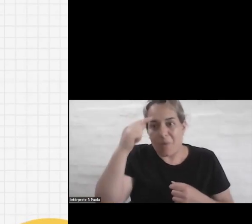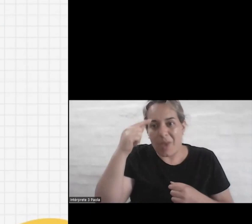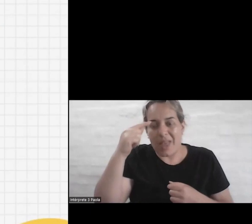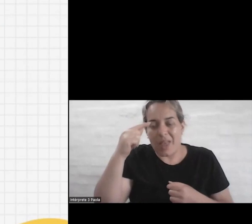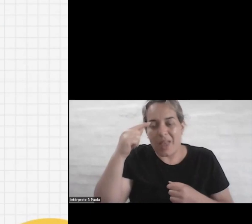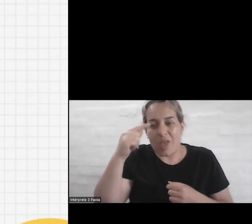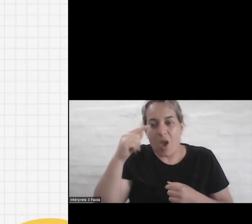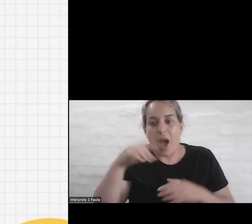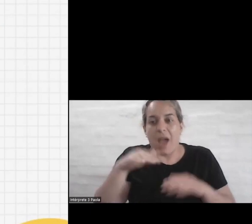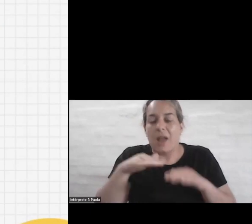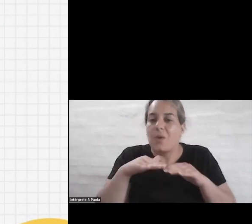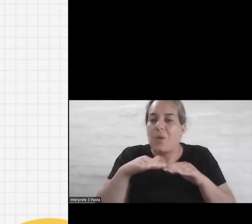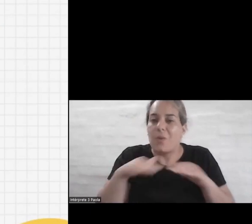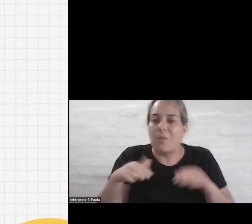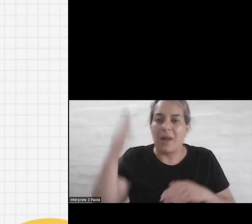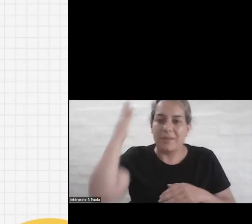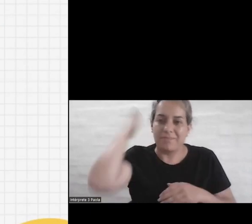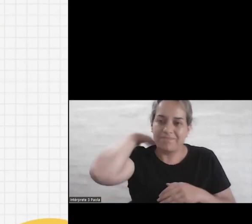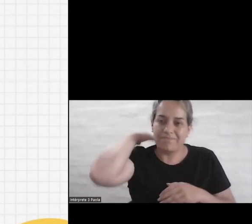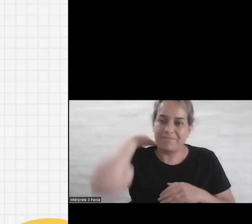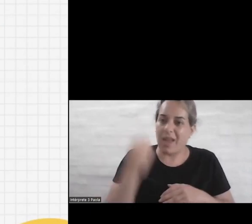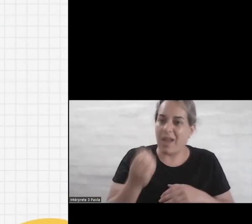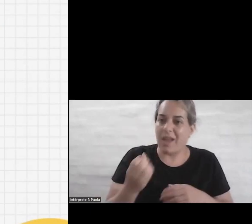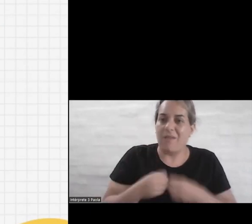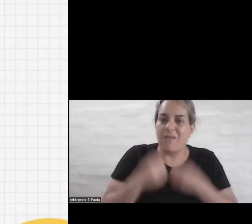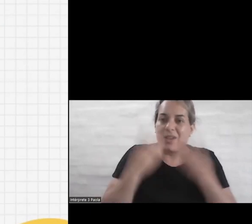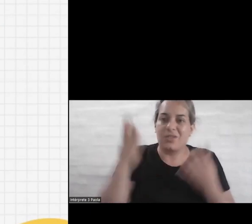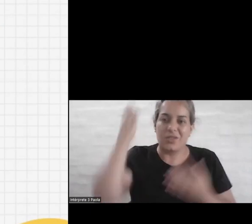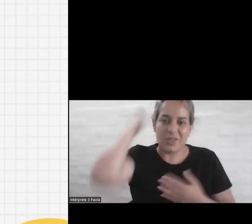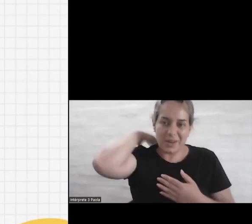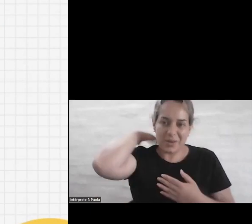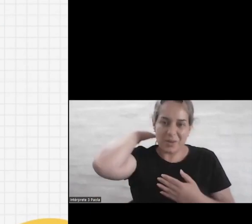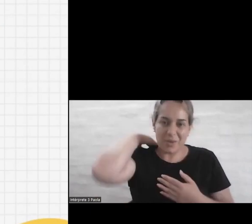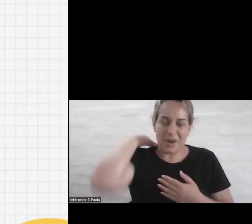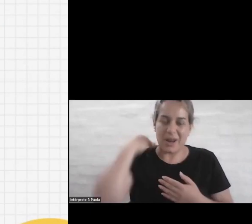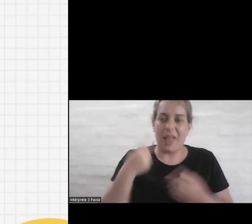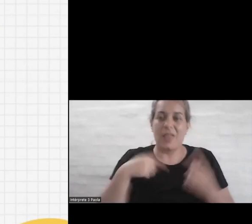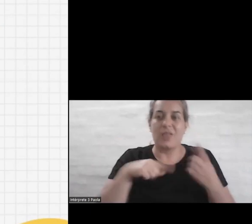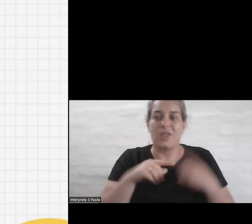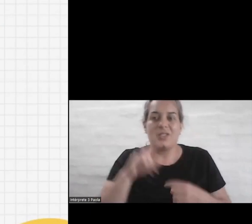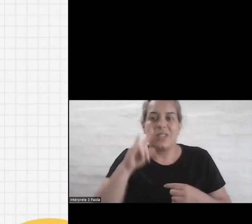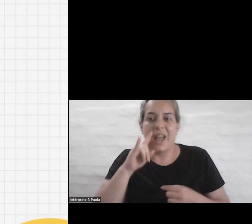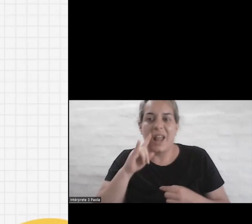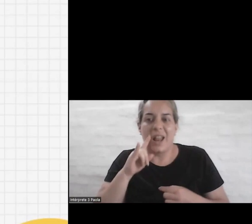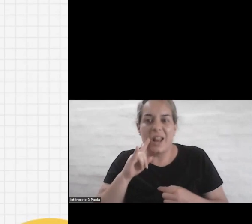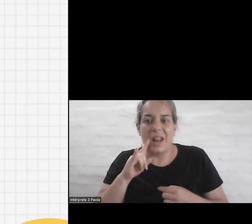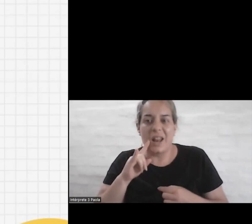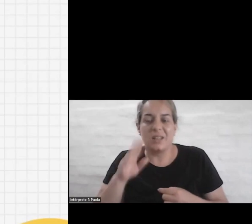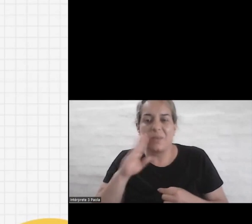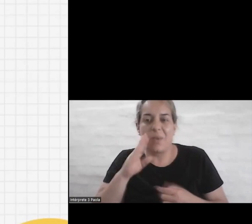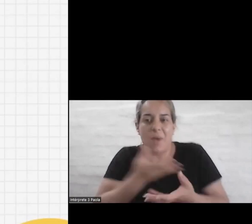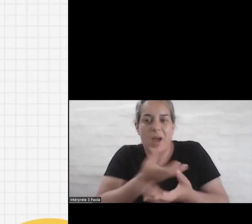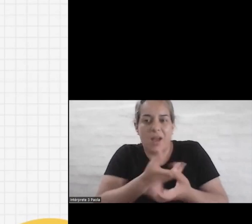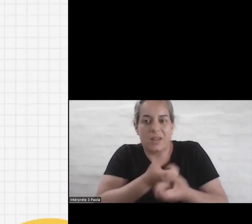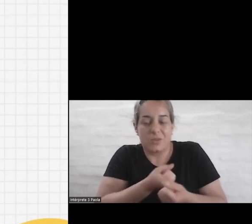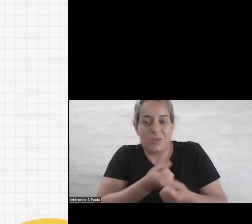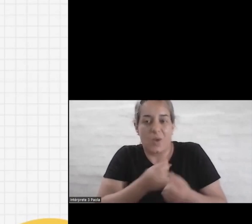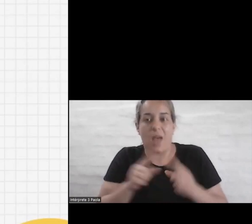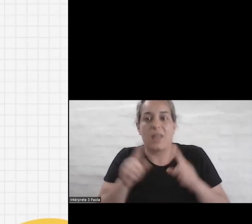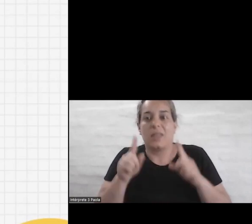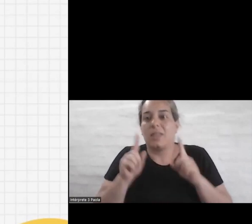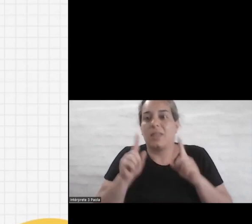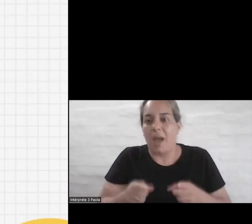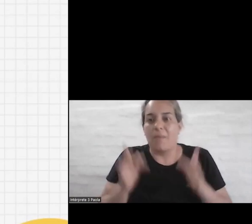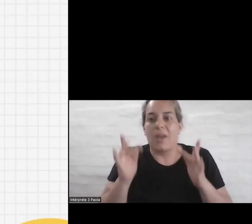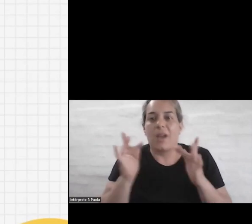También. Entonces, bueno, pues esto es algo que les viene realmente bien. Luego, bueno, mejora la vinculación mamá-bebé, siendo esto beneficioso